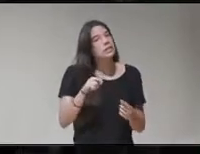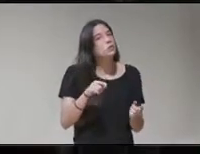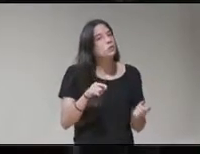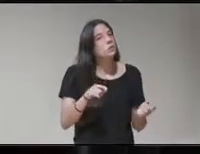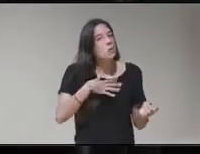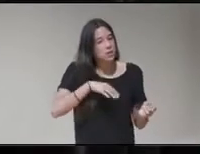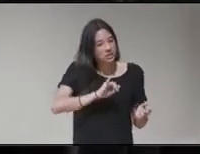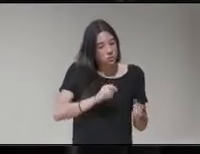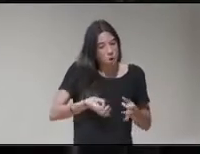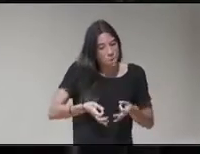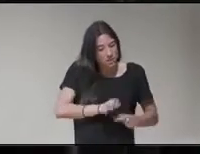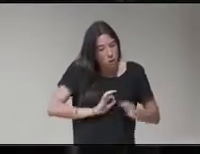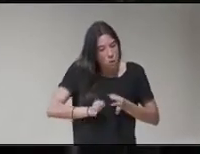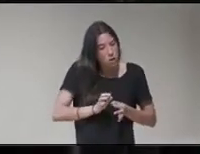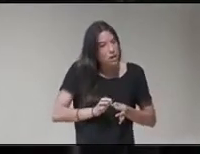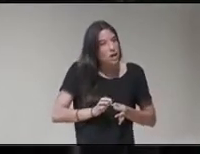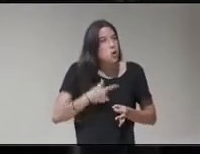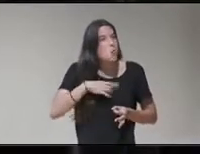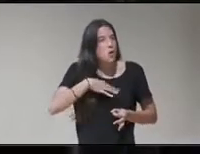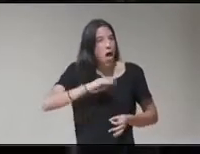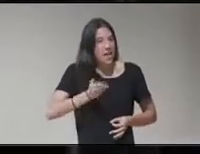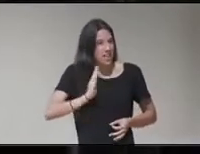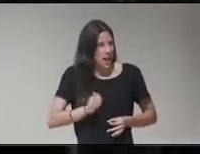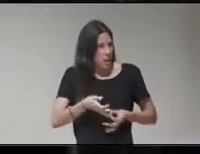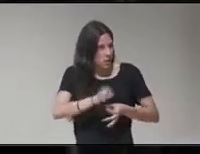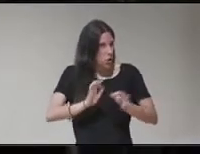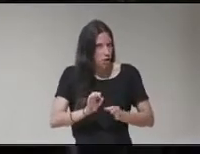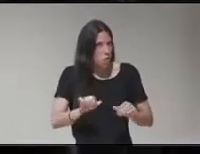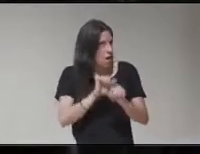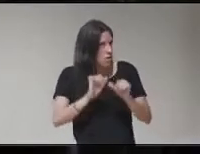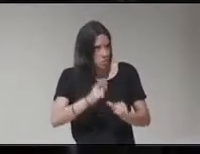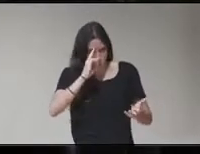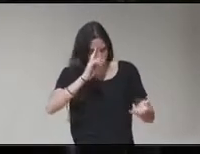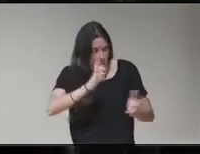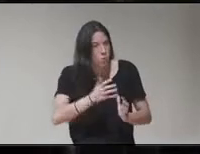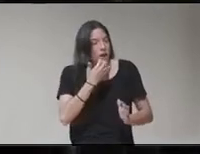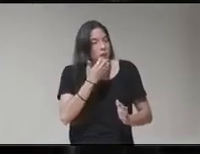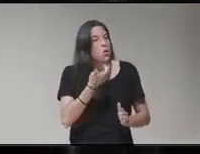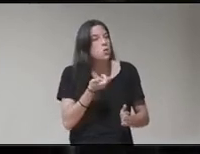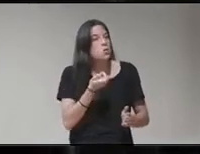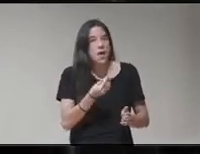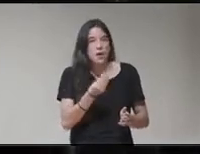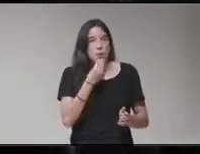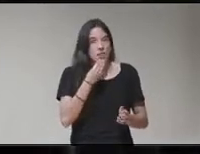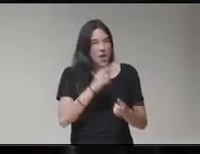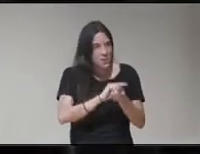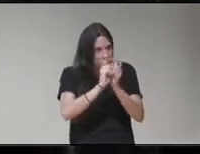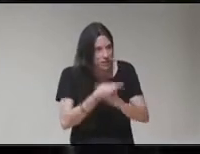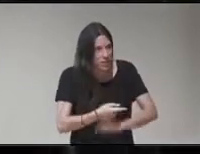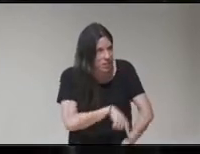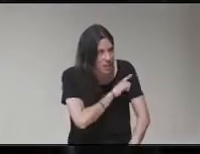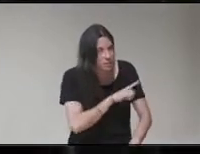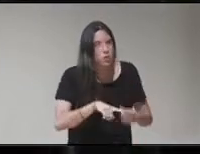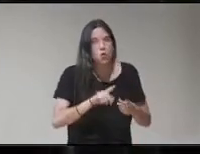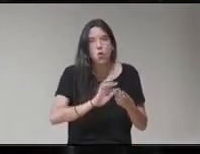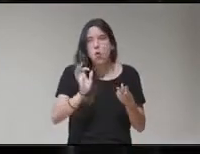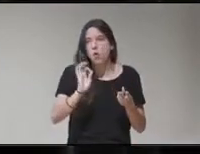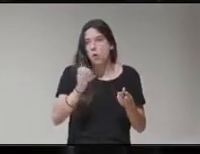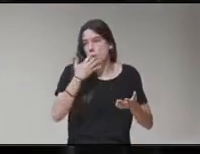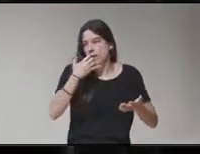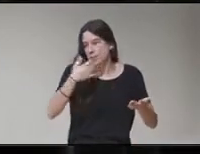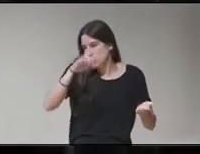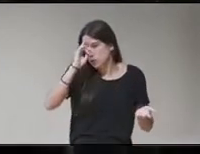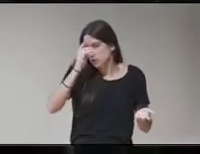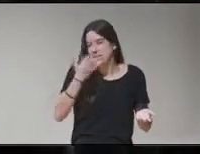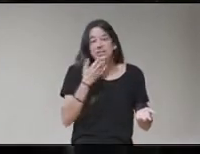microbiota de manera inmisericorde. Pues, por ejemplo, con un cambio de dieta drástico o, por ejemplo, mismamente, pues hay que tratarte